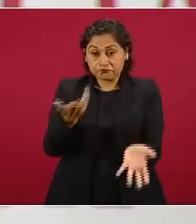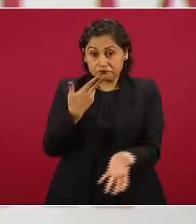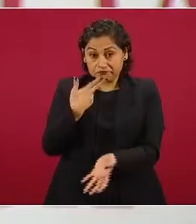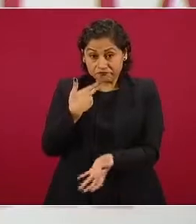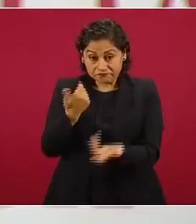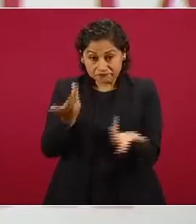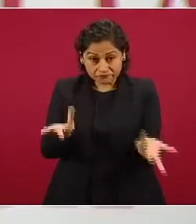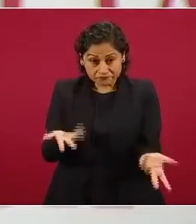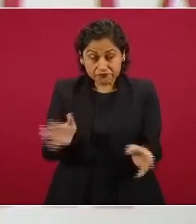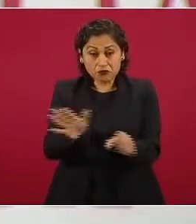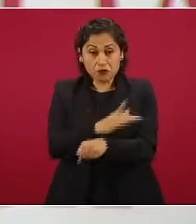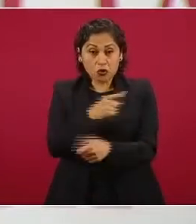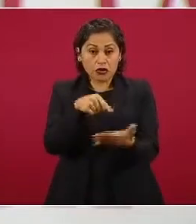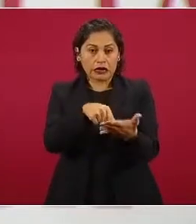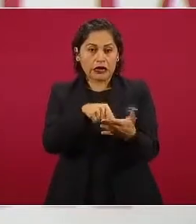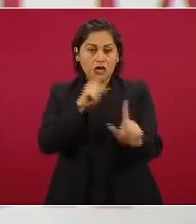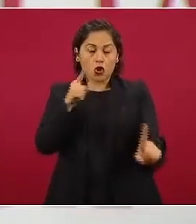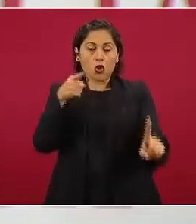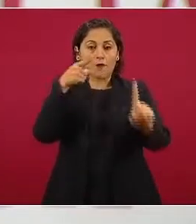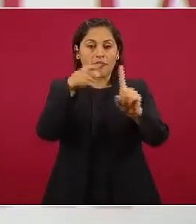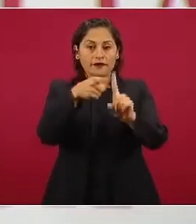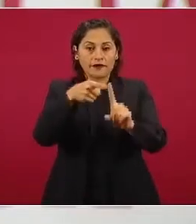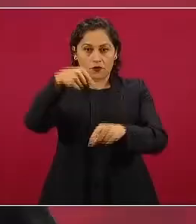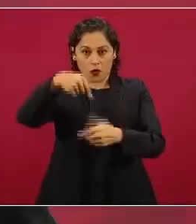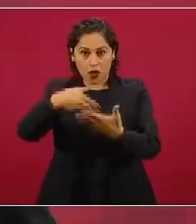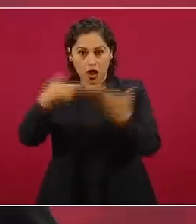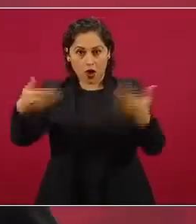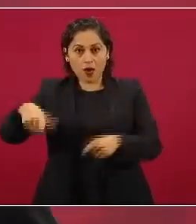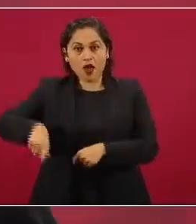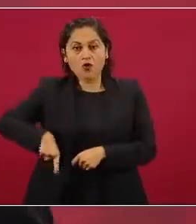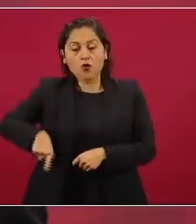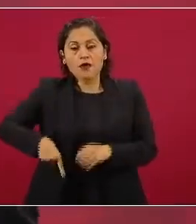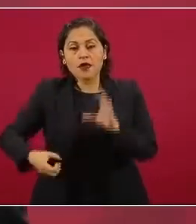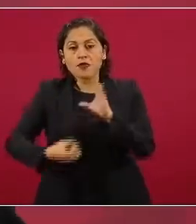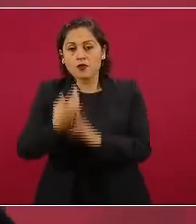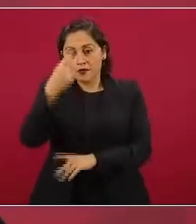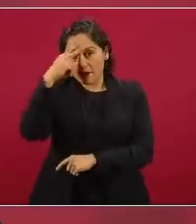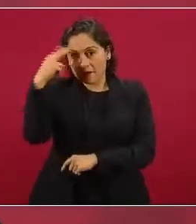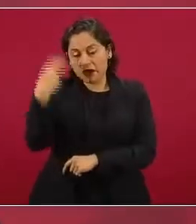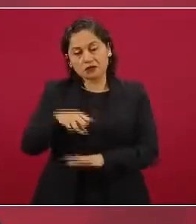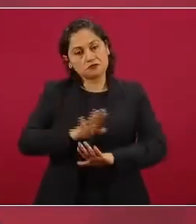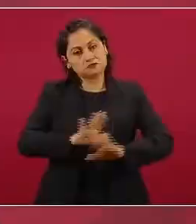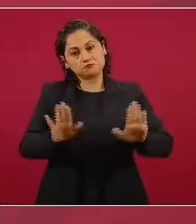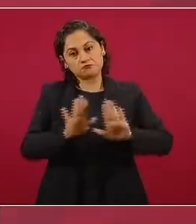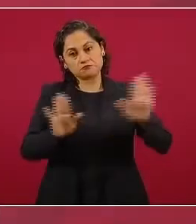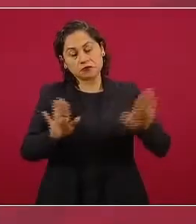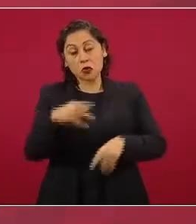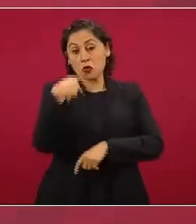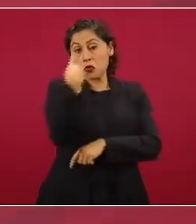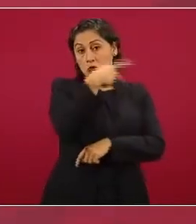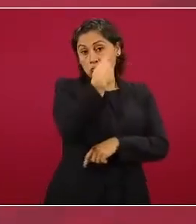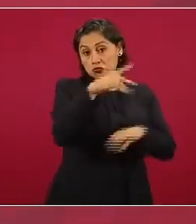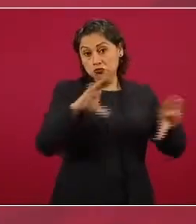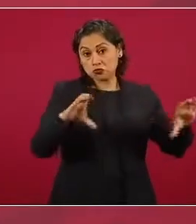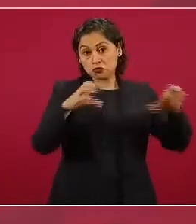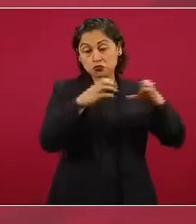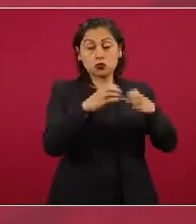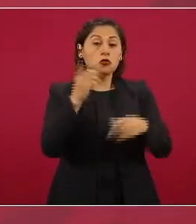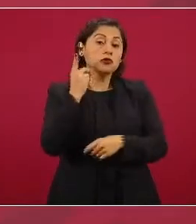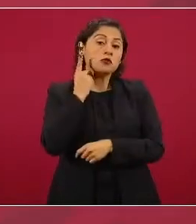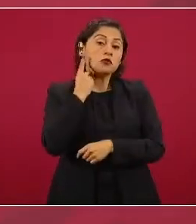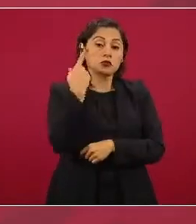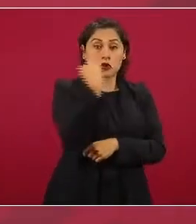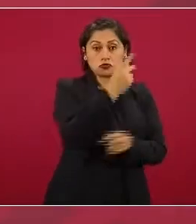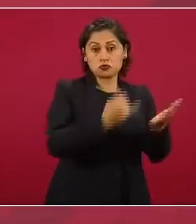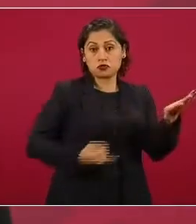para lo que hace o por lo que hace al Gobierno de México, por lo que hace a Estados Unidos su Congreso. Nosotros respetamos su ámbito